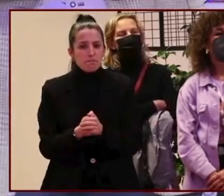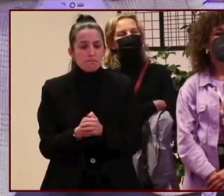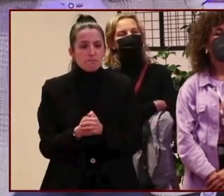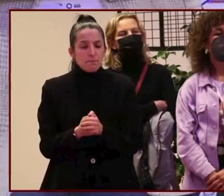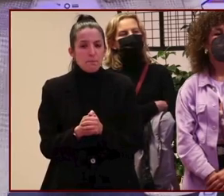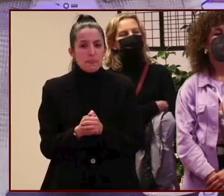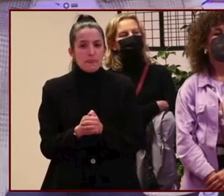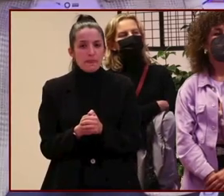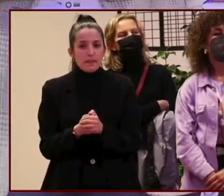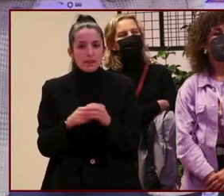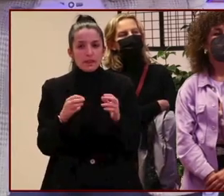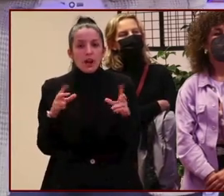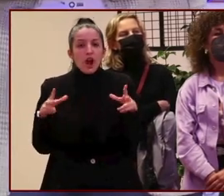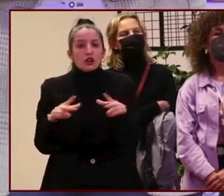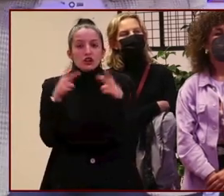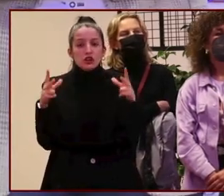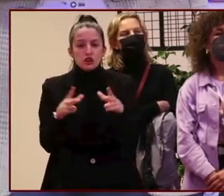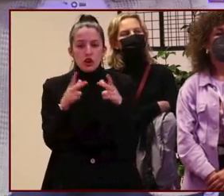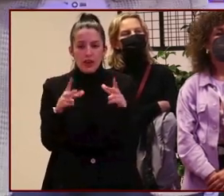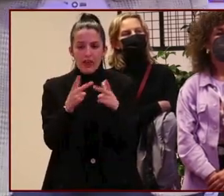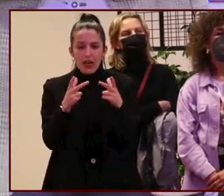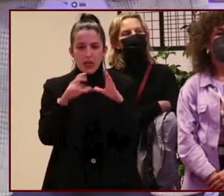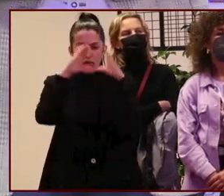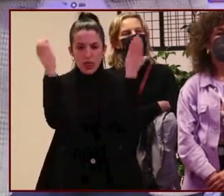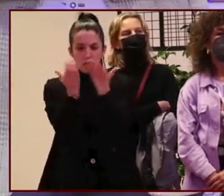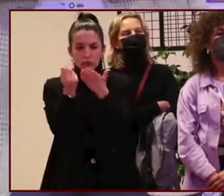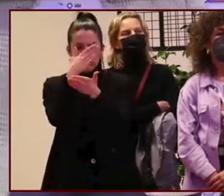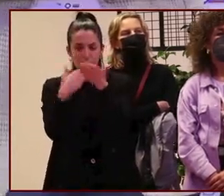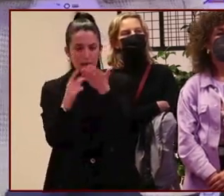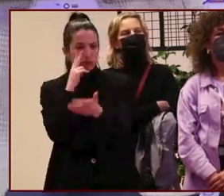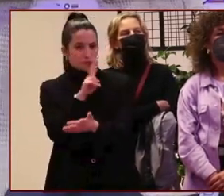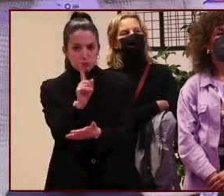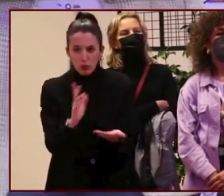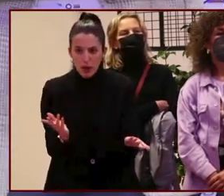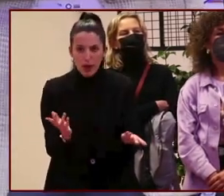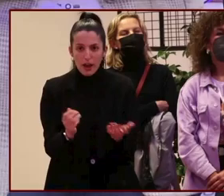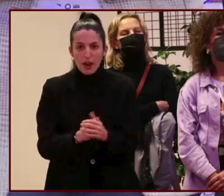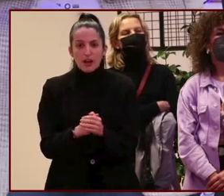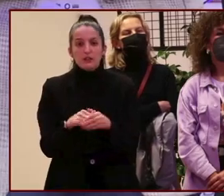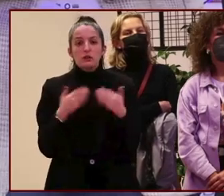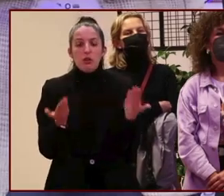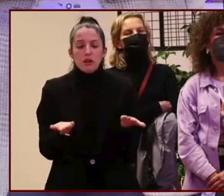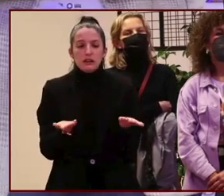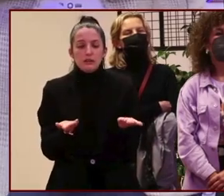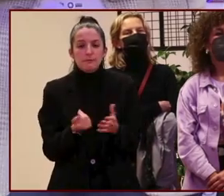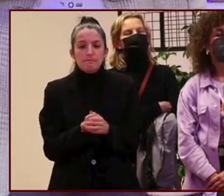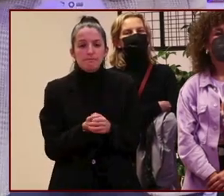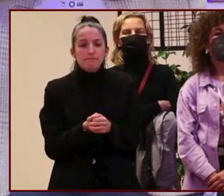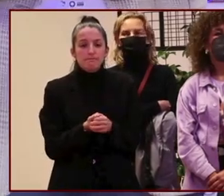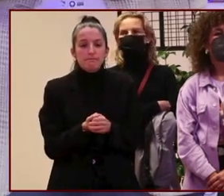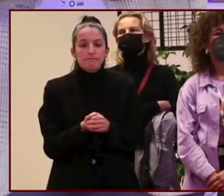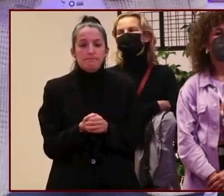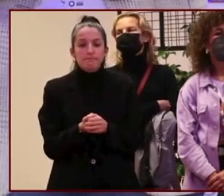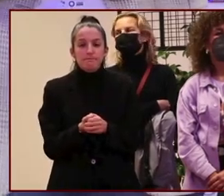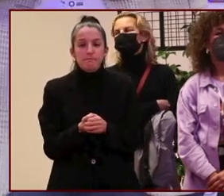a que non ten en cuenta a más la mitad del mundo es si aquí querida